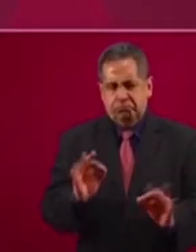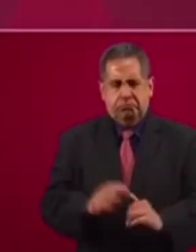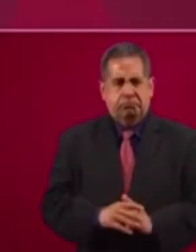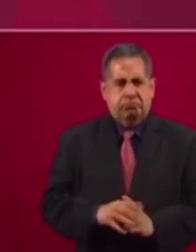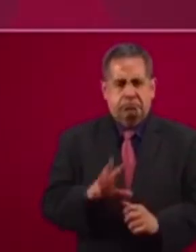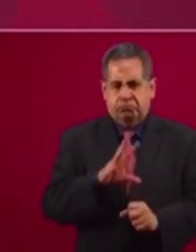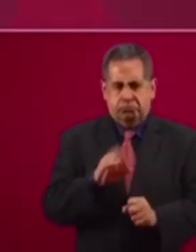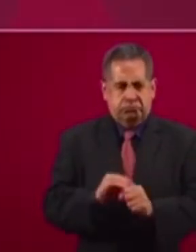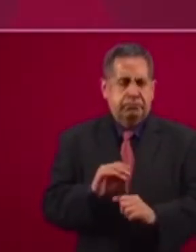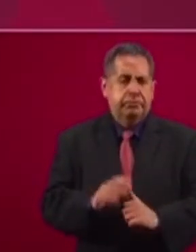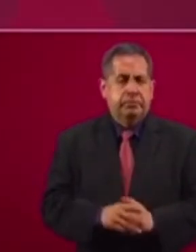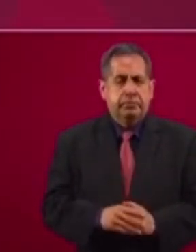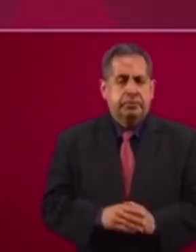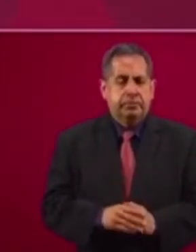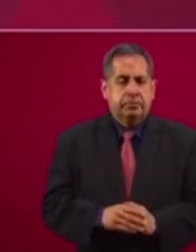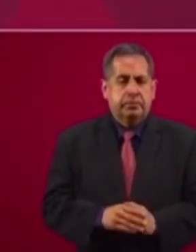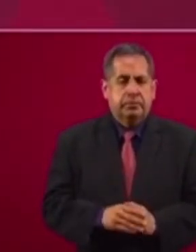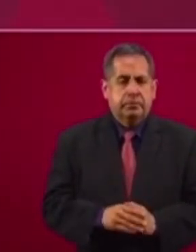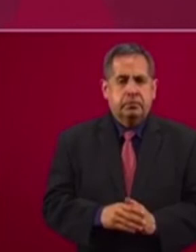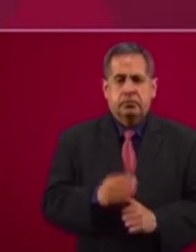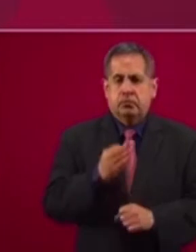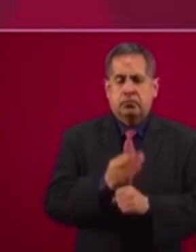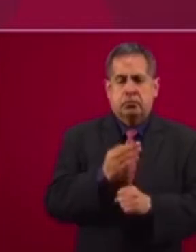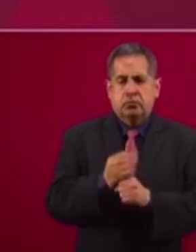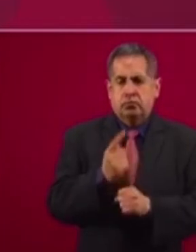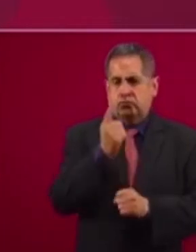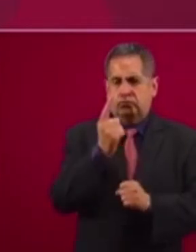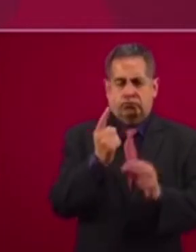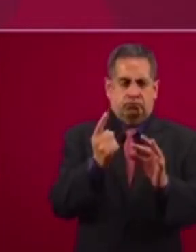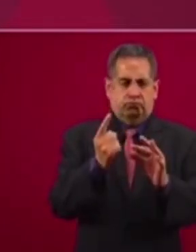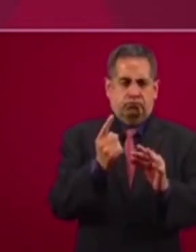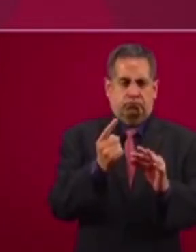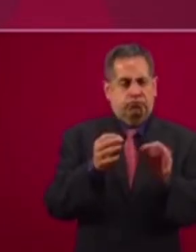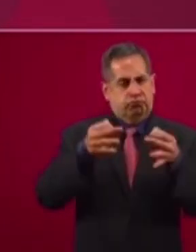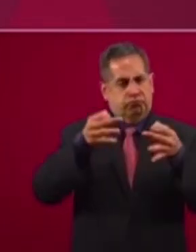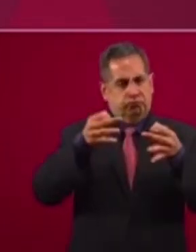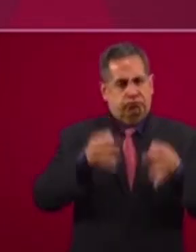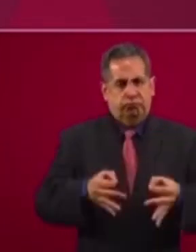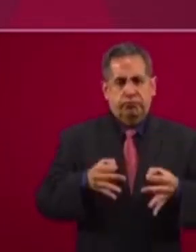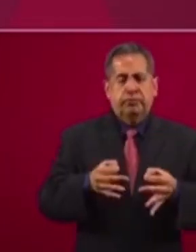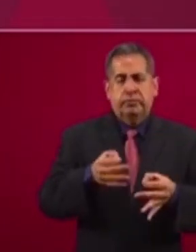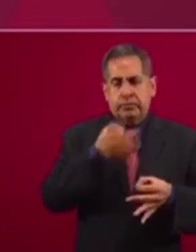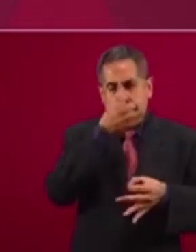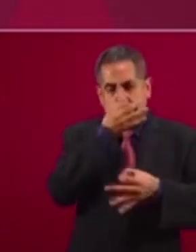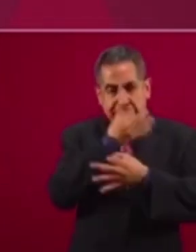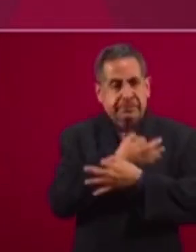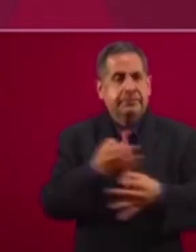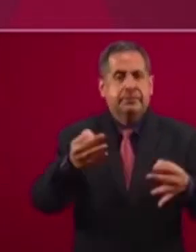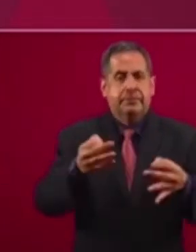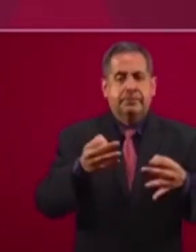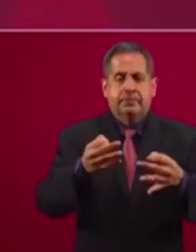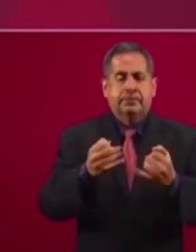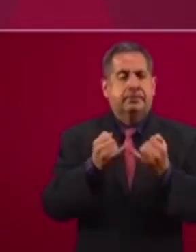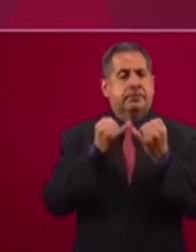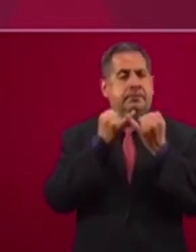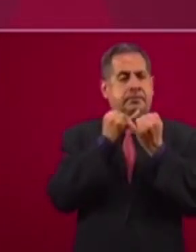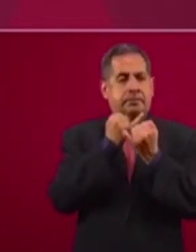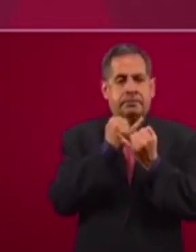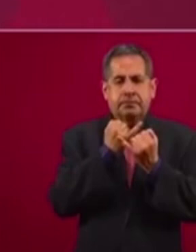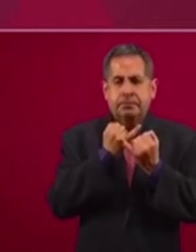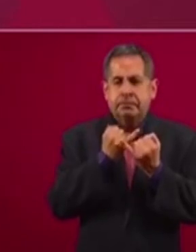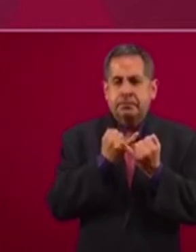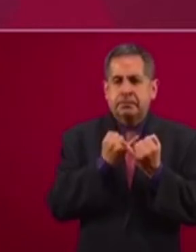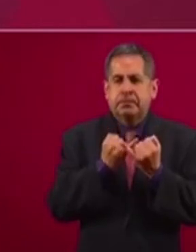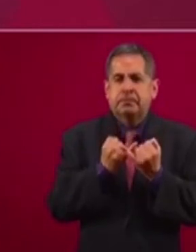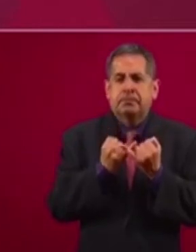Con una breve ceremonia desde Palacio Nacional, el presidente Andrés Manuel López Obrador y el secretario de Educación Pública Esteban